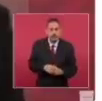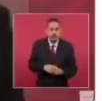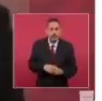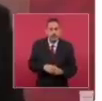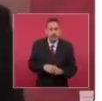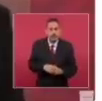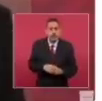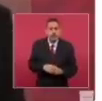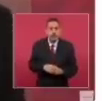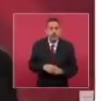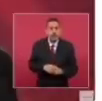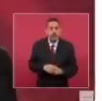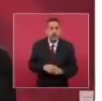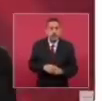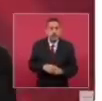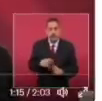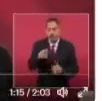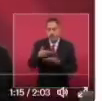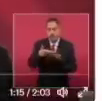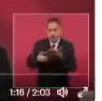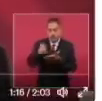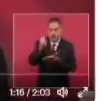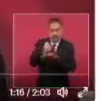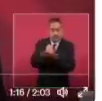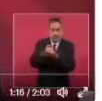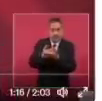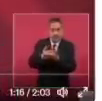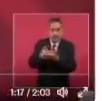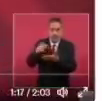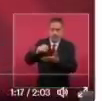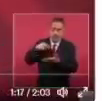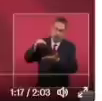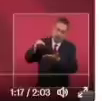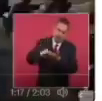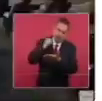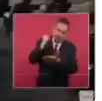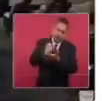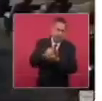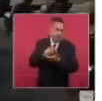estableció un decreto, emití un decreto